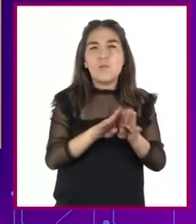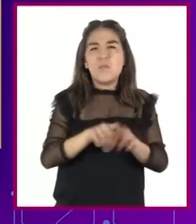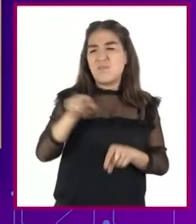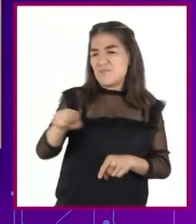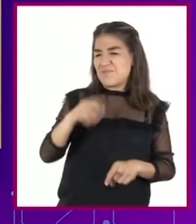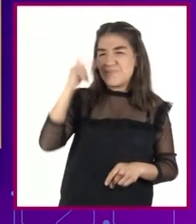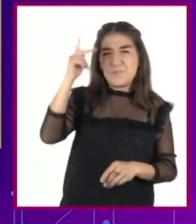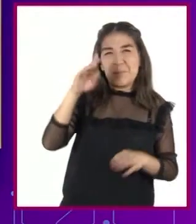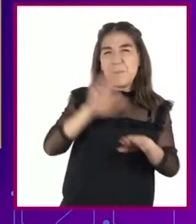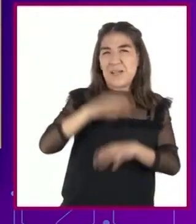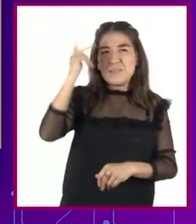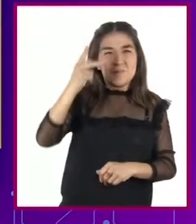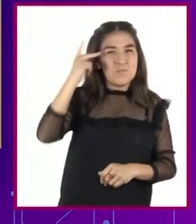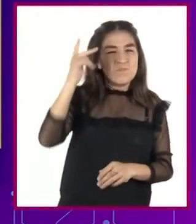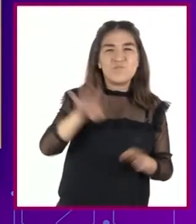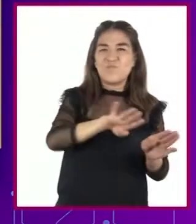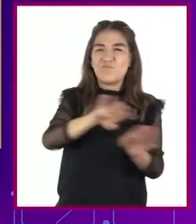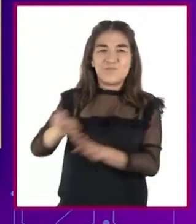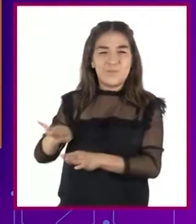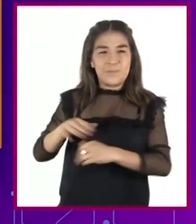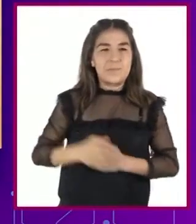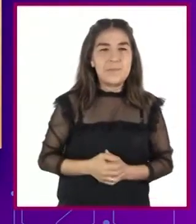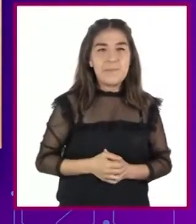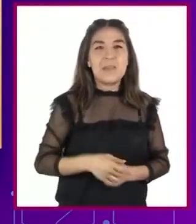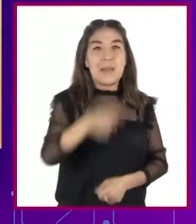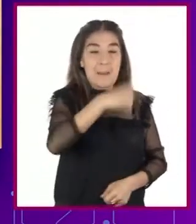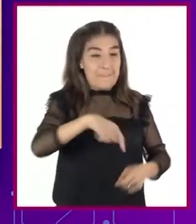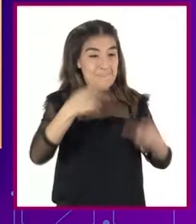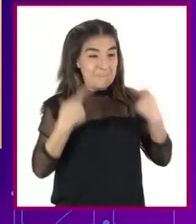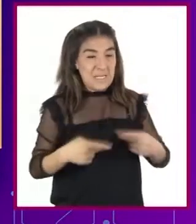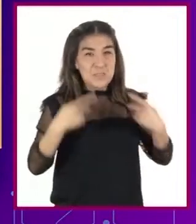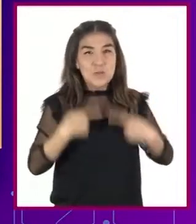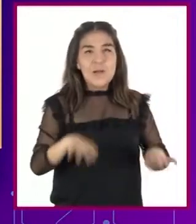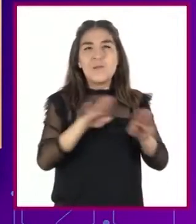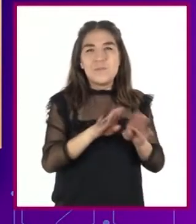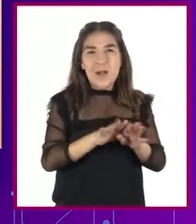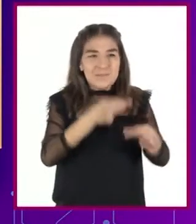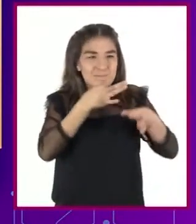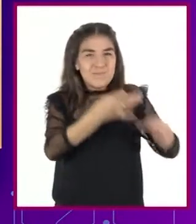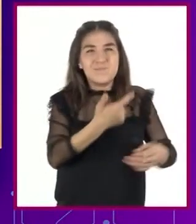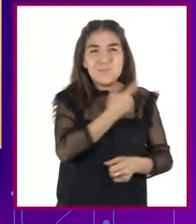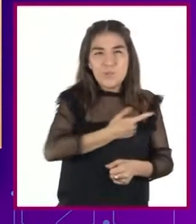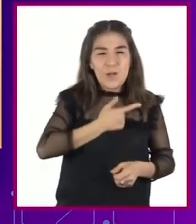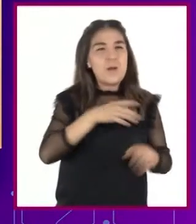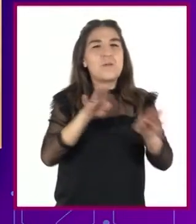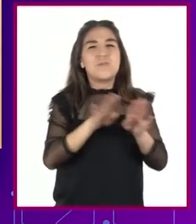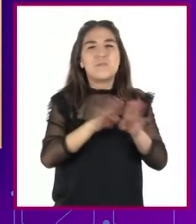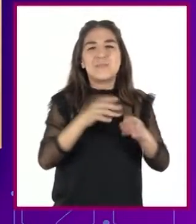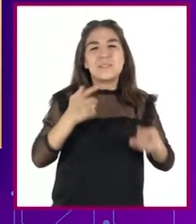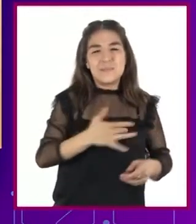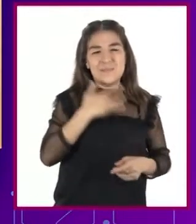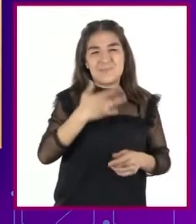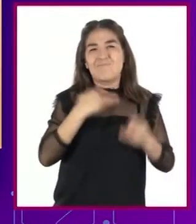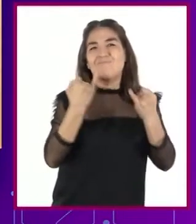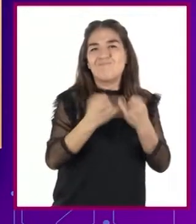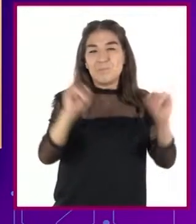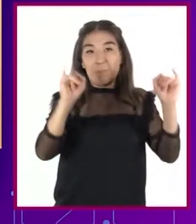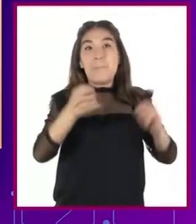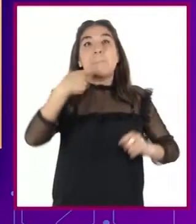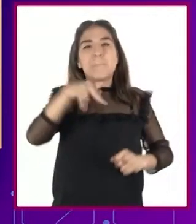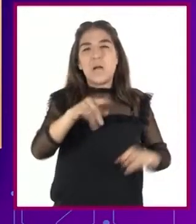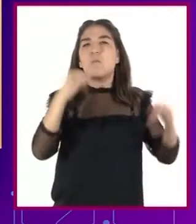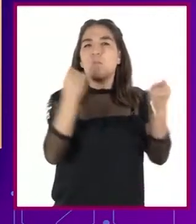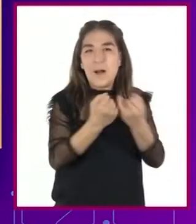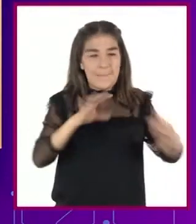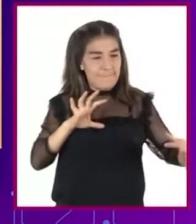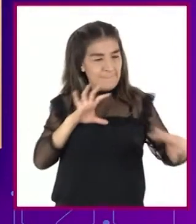monarquías. Sus seguidores desarrollaron un feroz individualismo, pero al mismo tiempo defendieron la